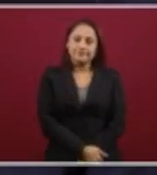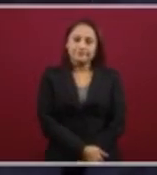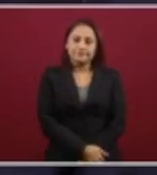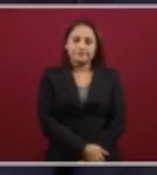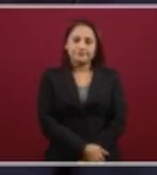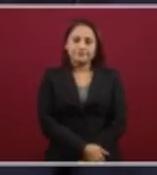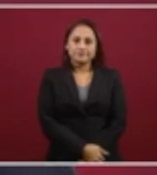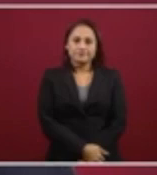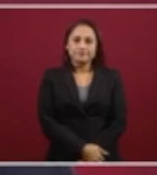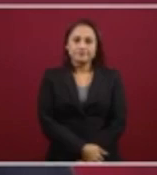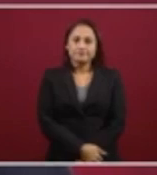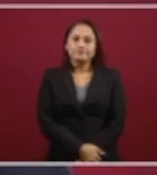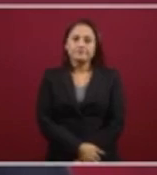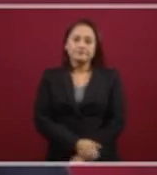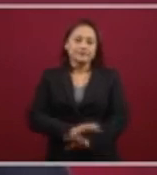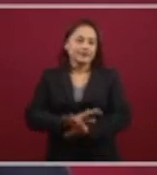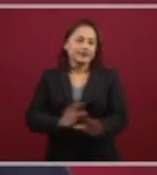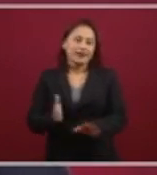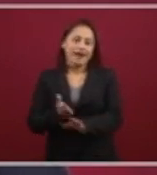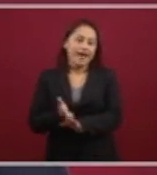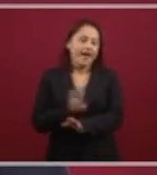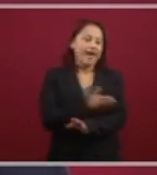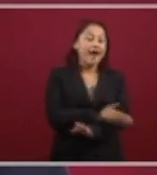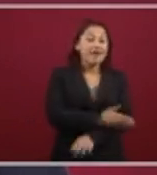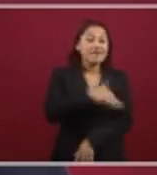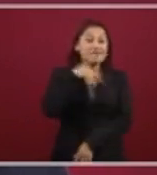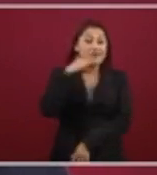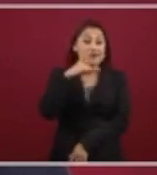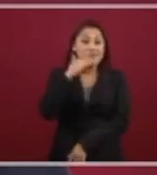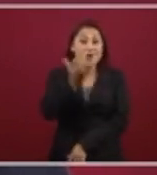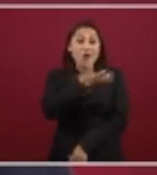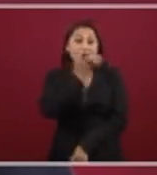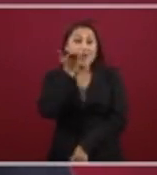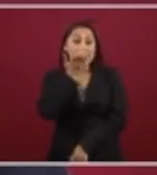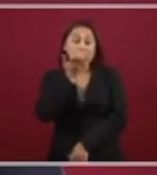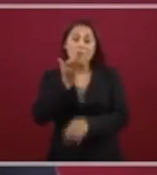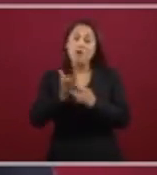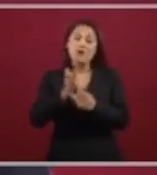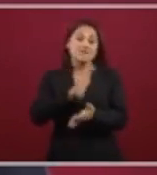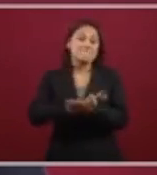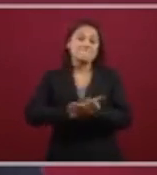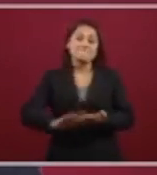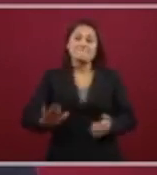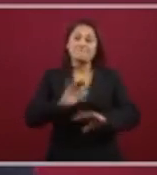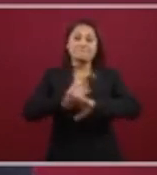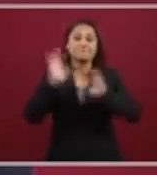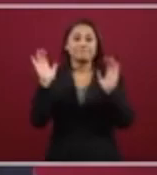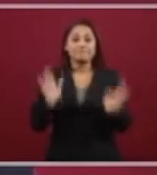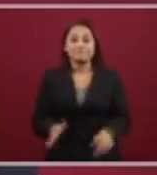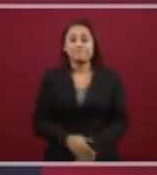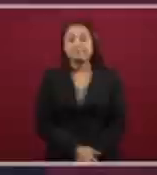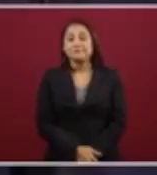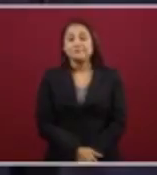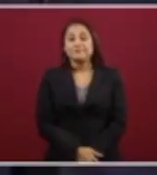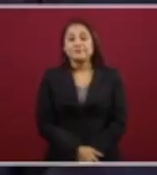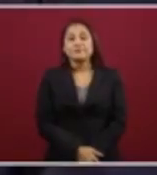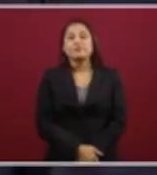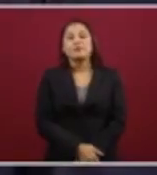Se terminó la corrupción. Entonces, que se vaya entendiendo.